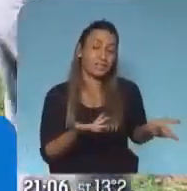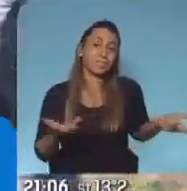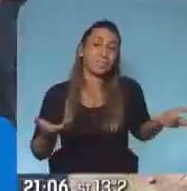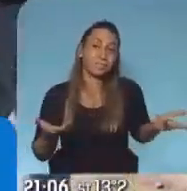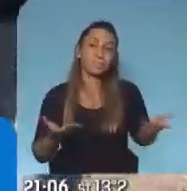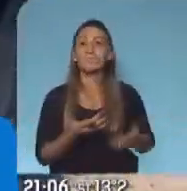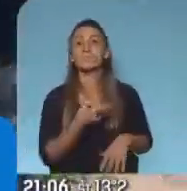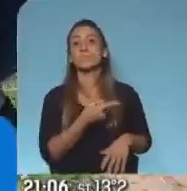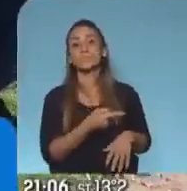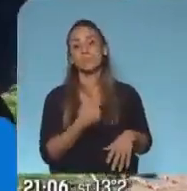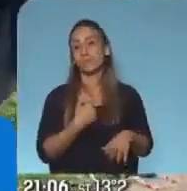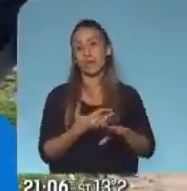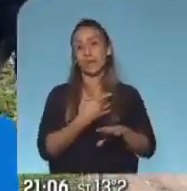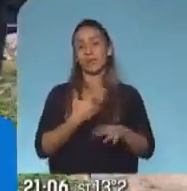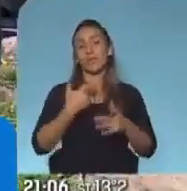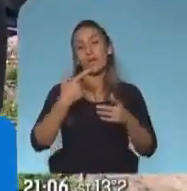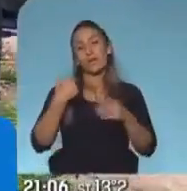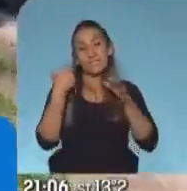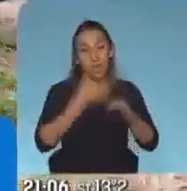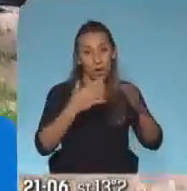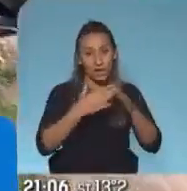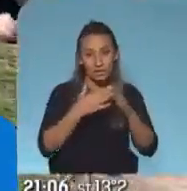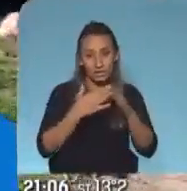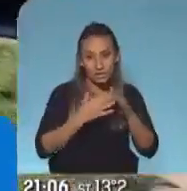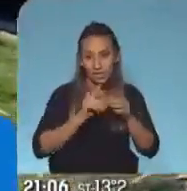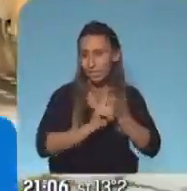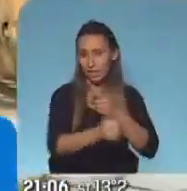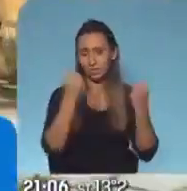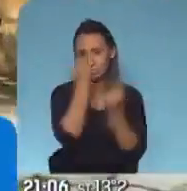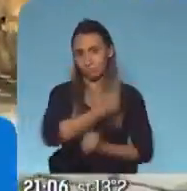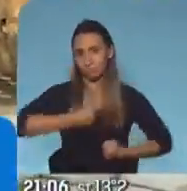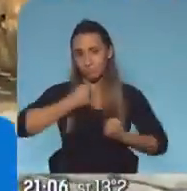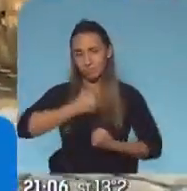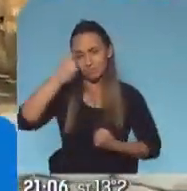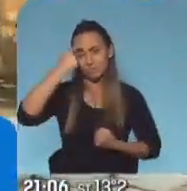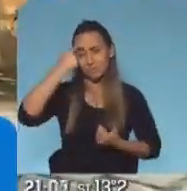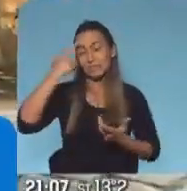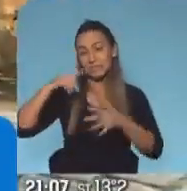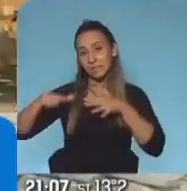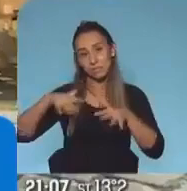recién cuando estoy en la ducha, es como que pienso, viste, en todo esto lo que estamos viviendo.